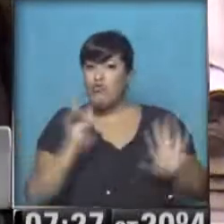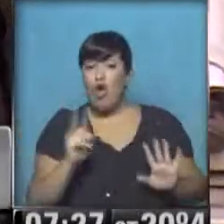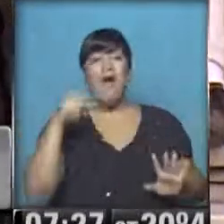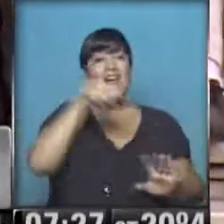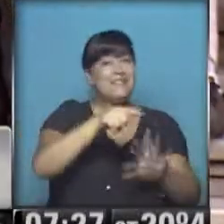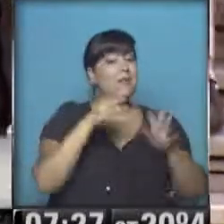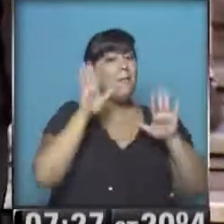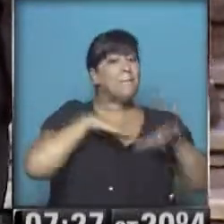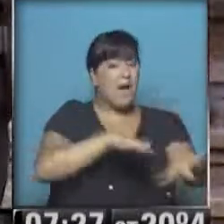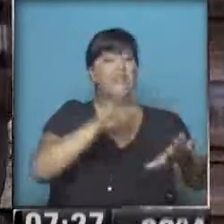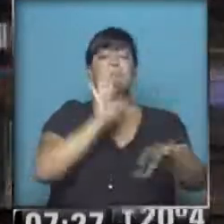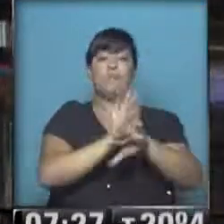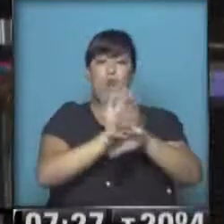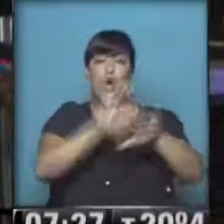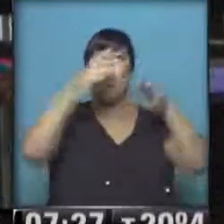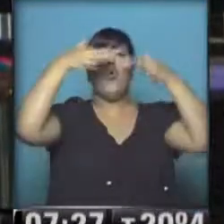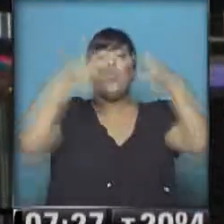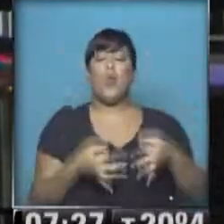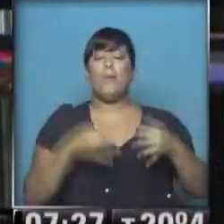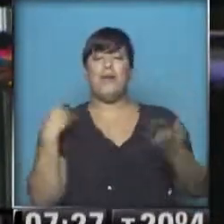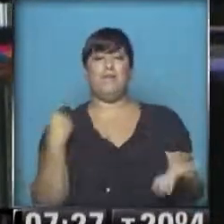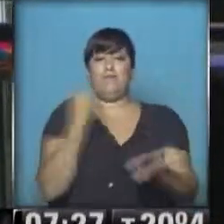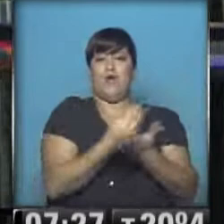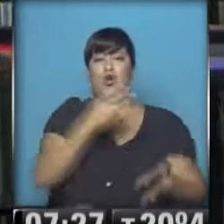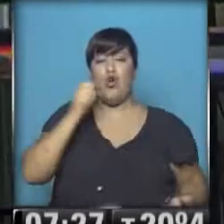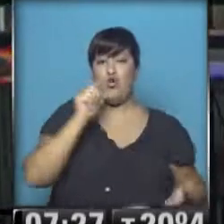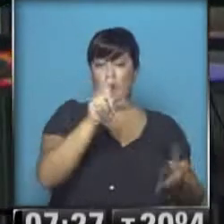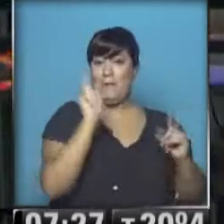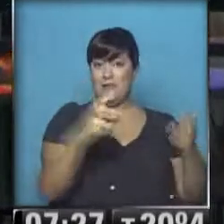hacer esta marcha, cumplir con nuestra función, es lo que dijo el fiscal Marijuán.